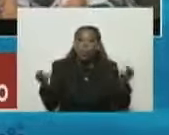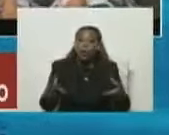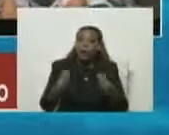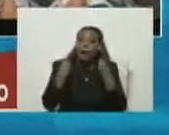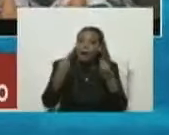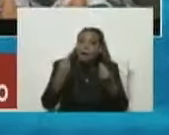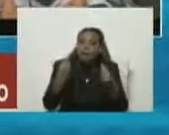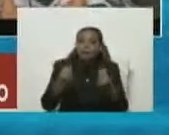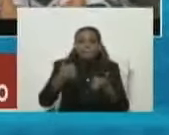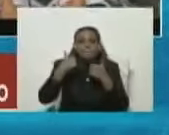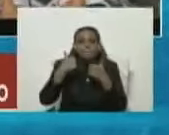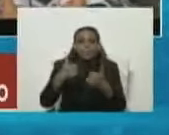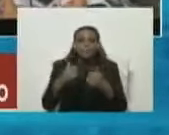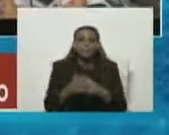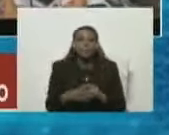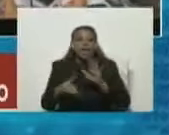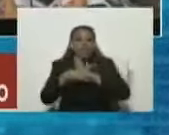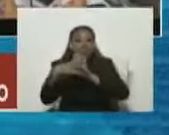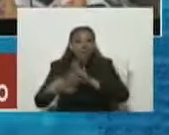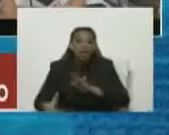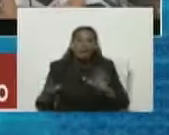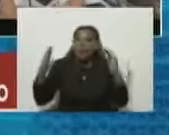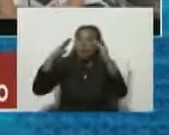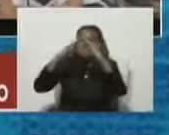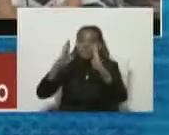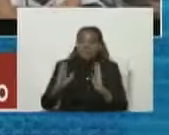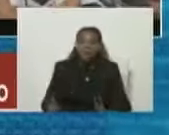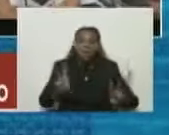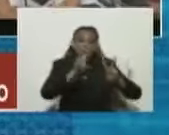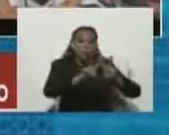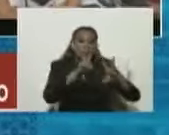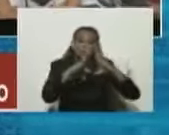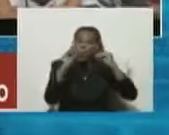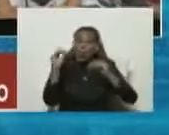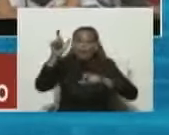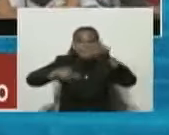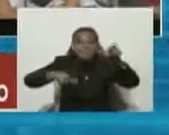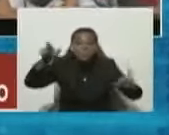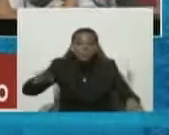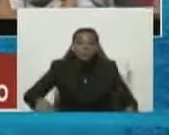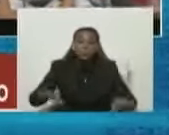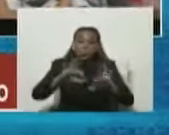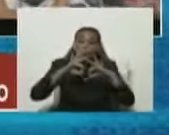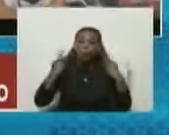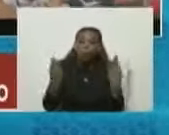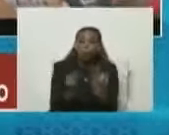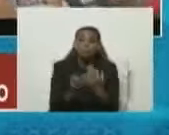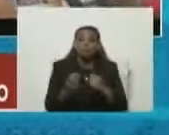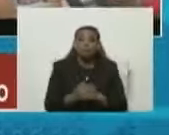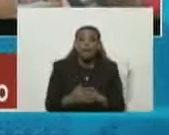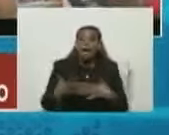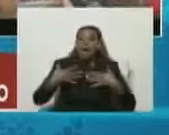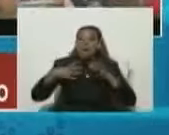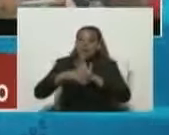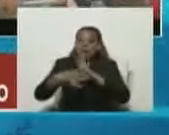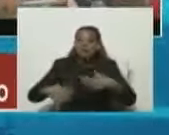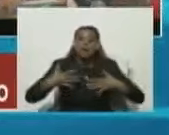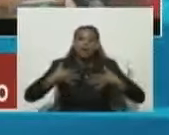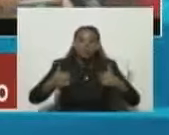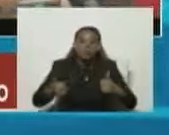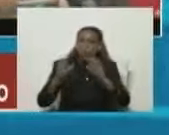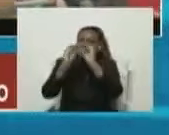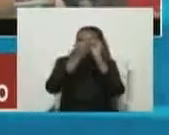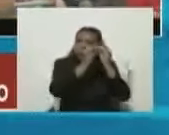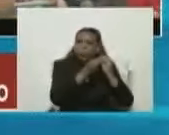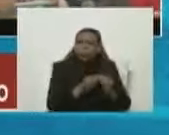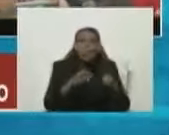calidad, el derecho a la vivienda de todos los hogares, el derecho a la salud